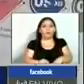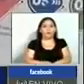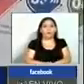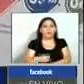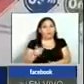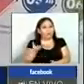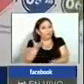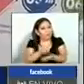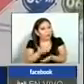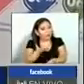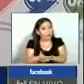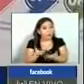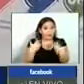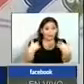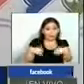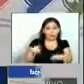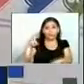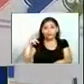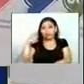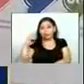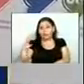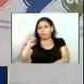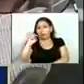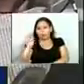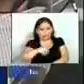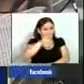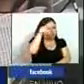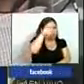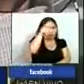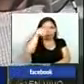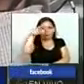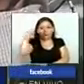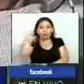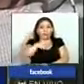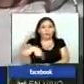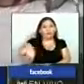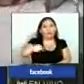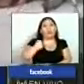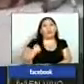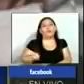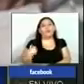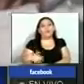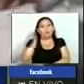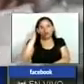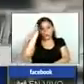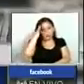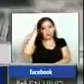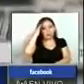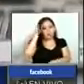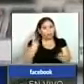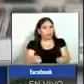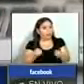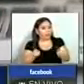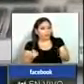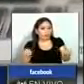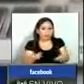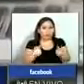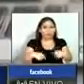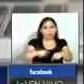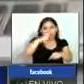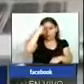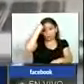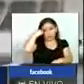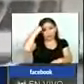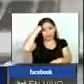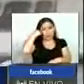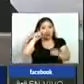apuesta Es que el 100% De los maestros Estén capacitados Y que los alumnos También cuenten Con las herramientas Para continuar Su aprendizaje